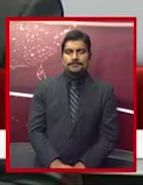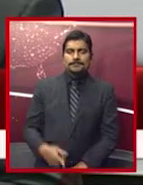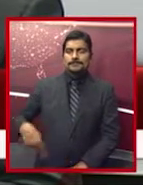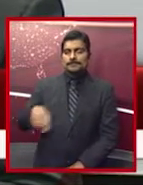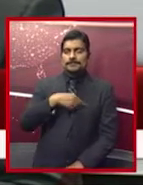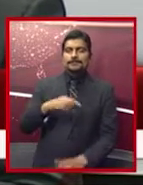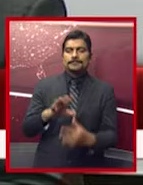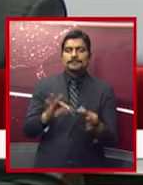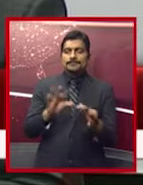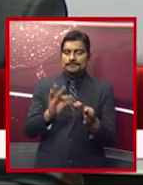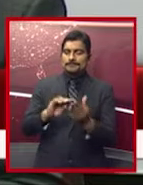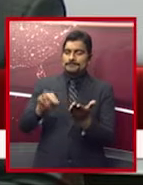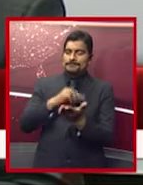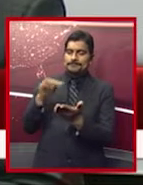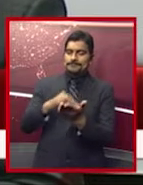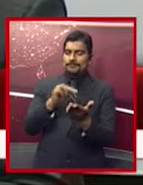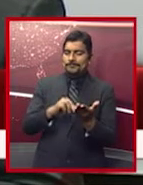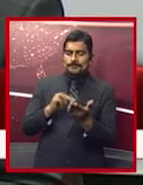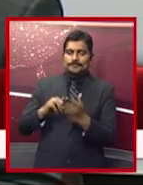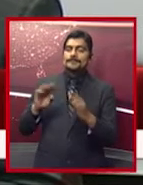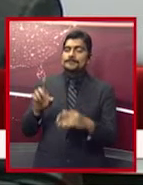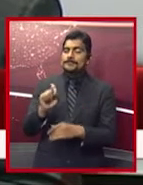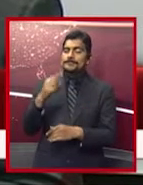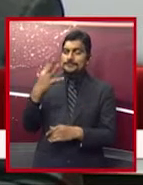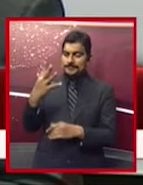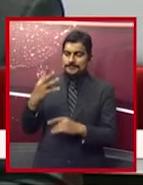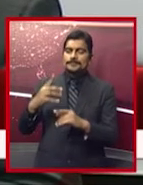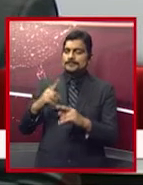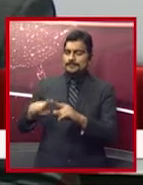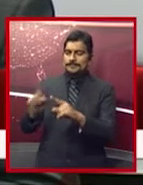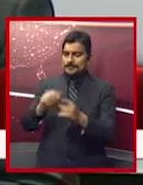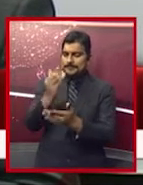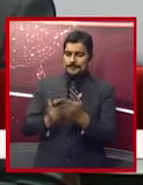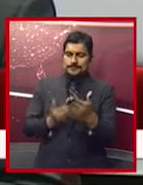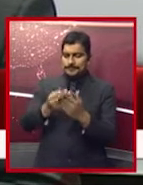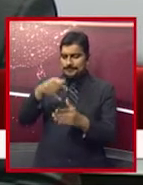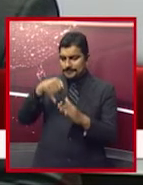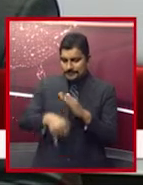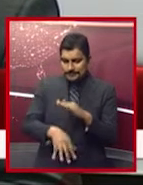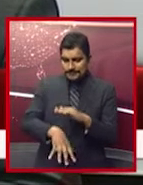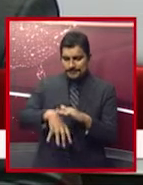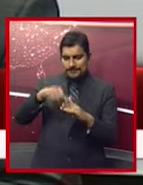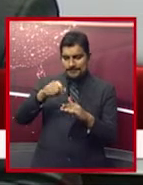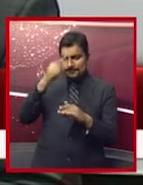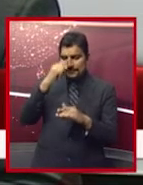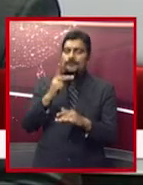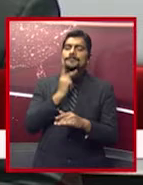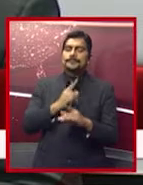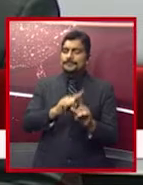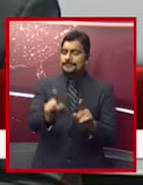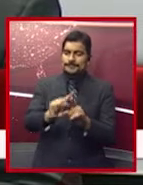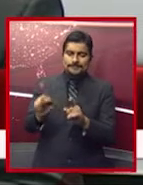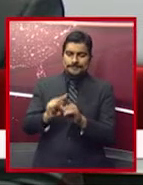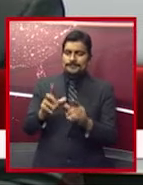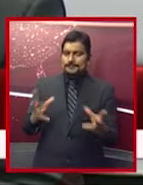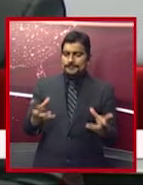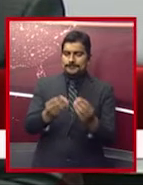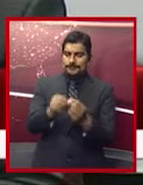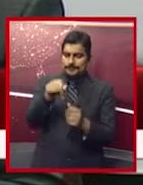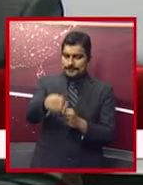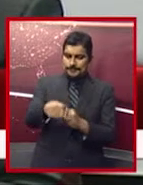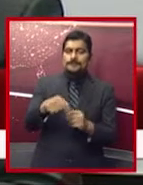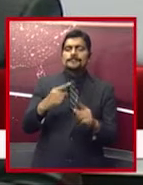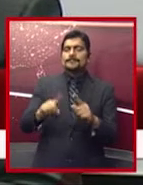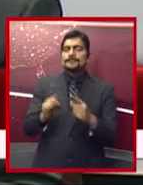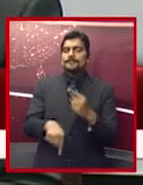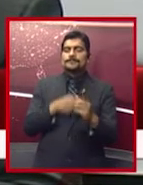Tenemos ya firmados los primeros 24 contratos de exploración y de extracción de hidrocarburos.